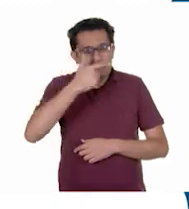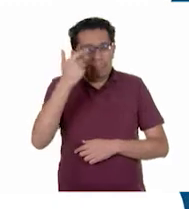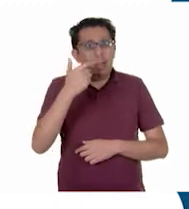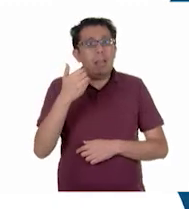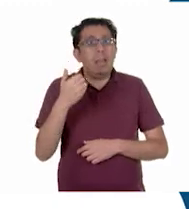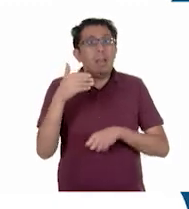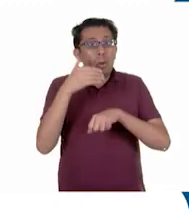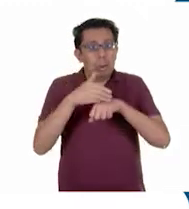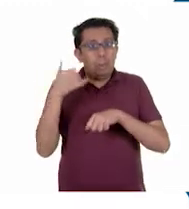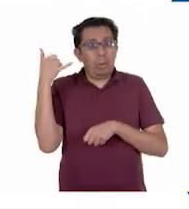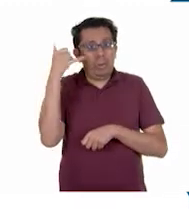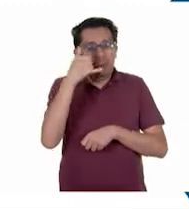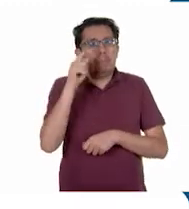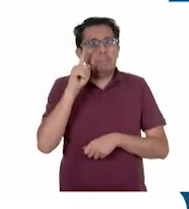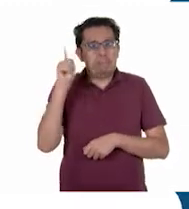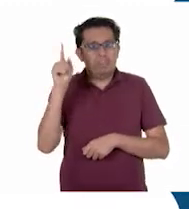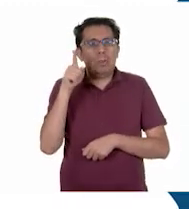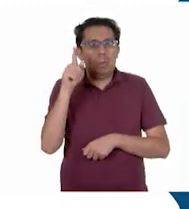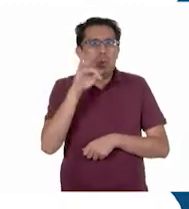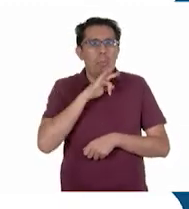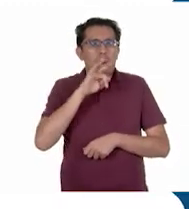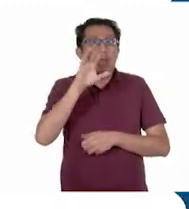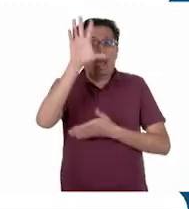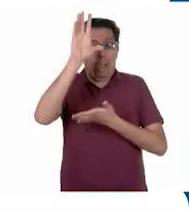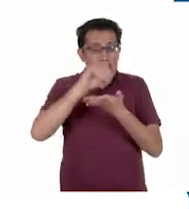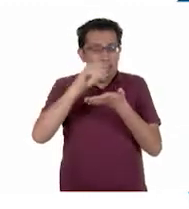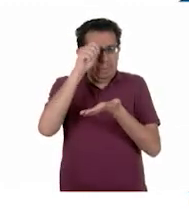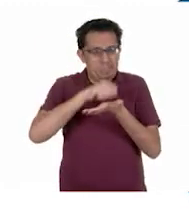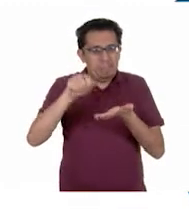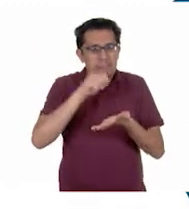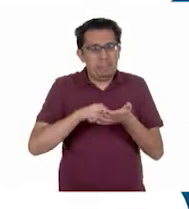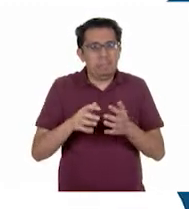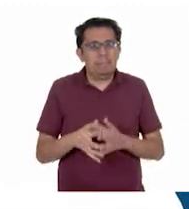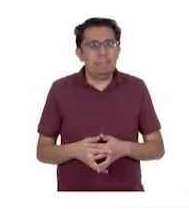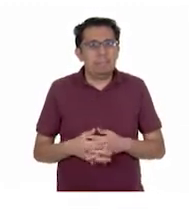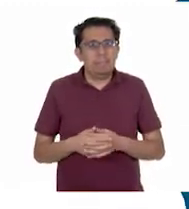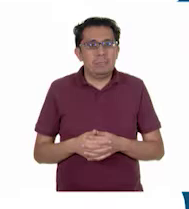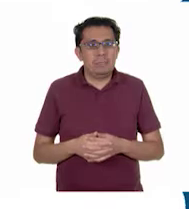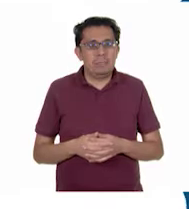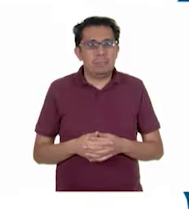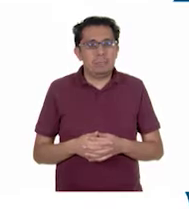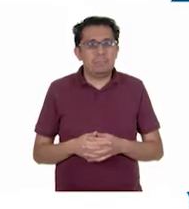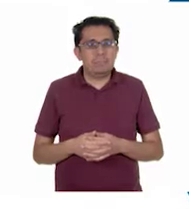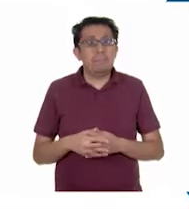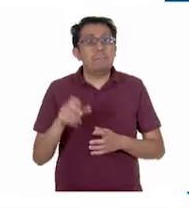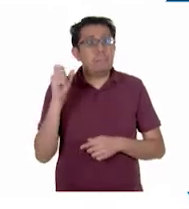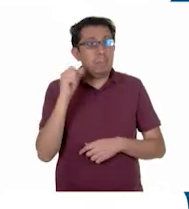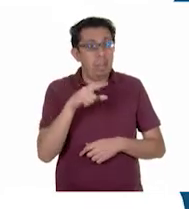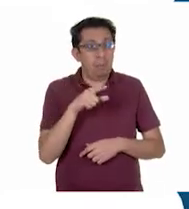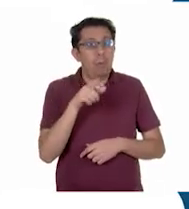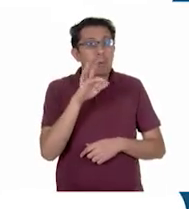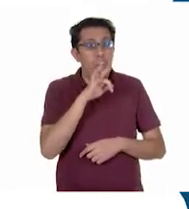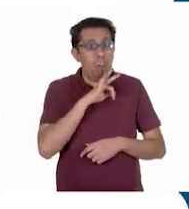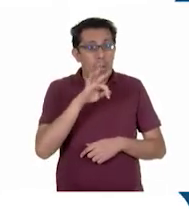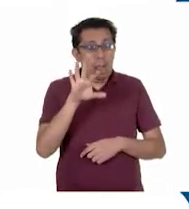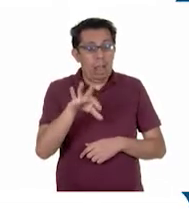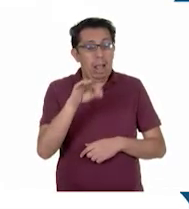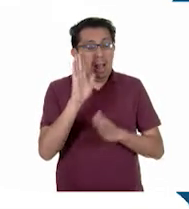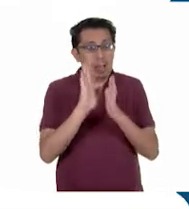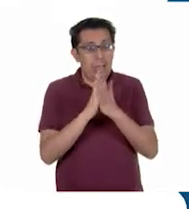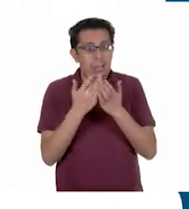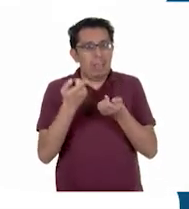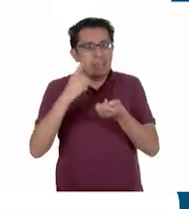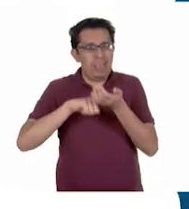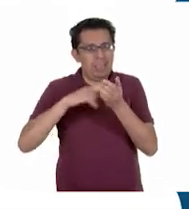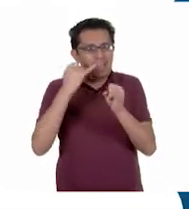55 41 72 04 13 con 100 líneas. También puedes encontrar los libros de texto en